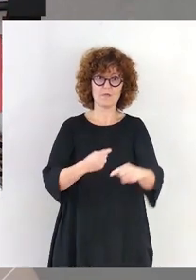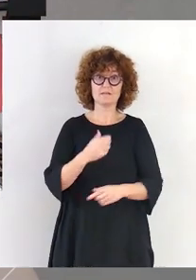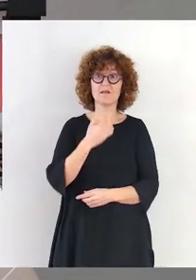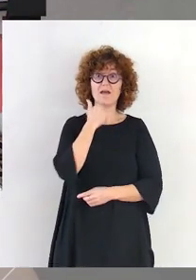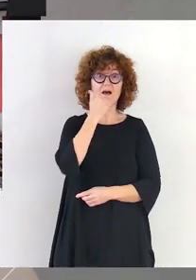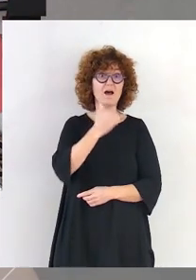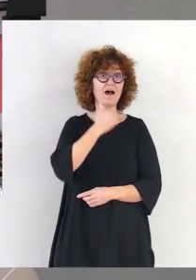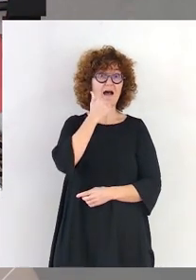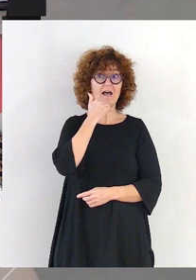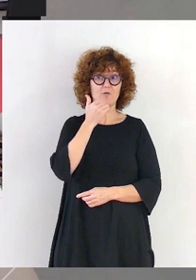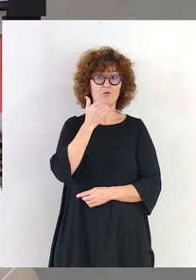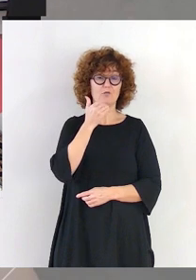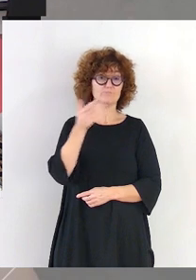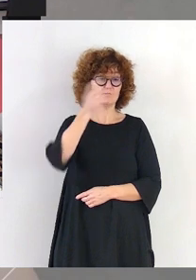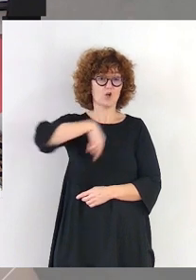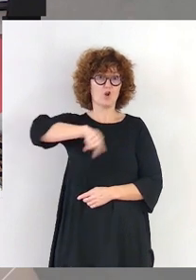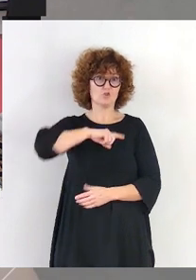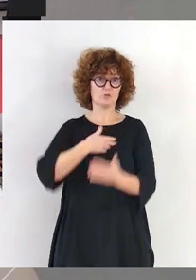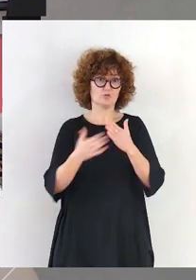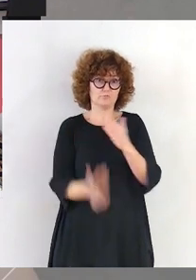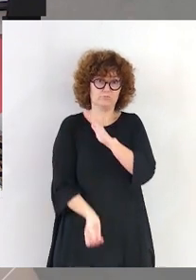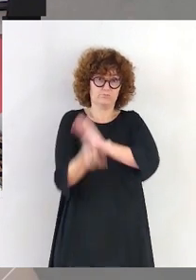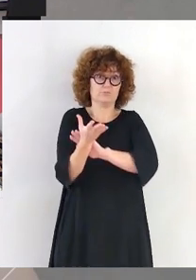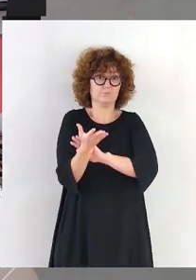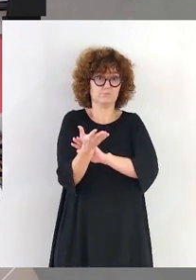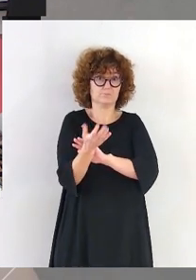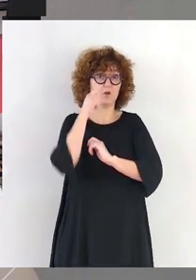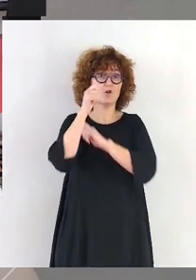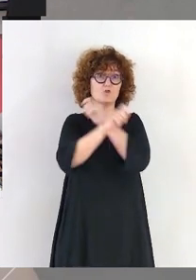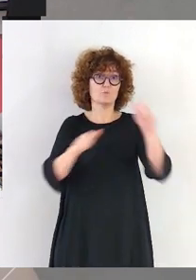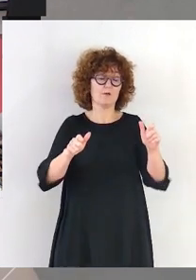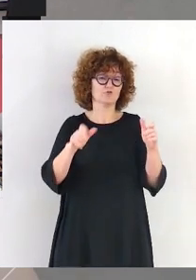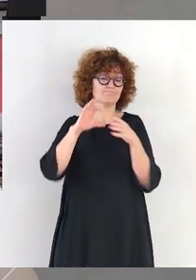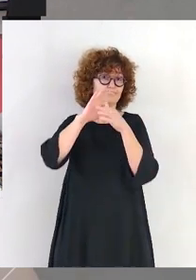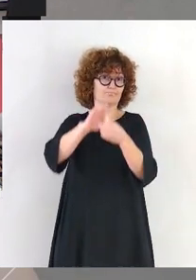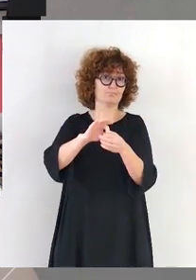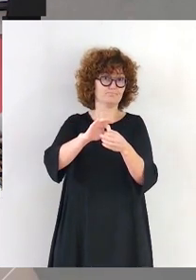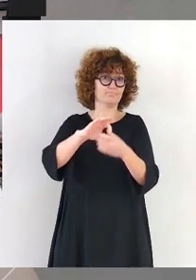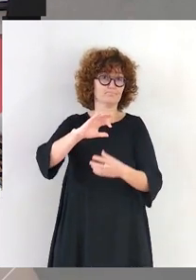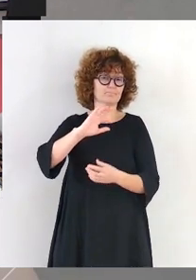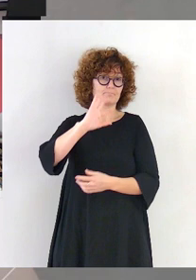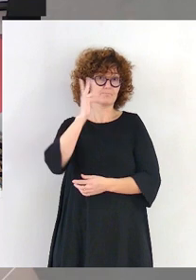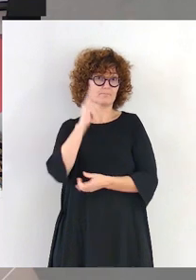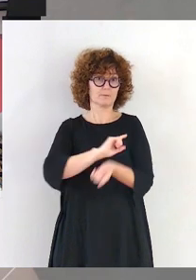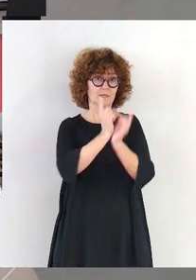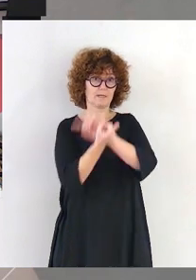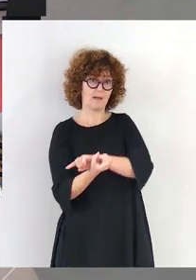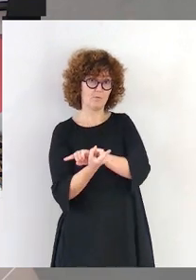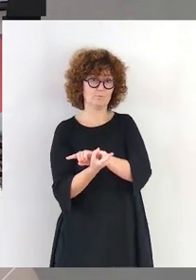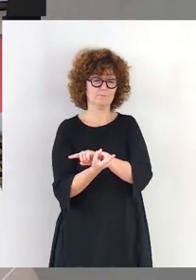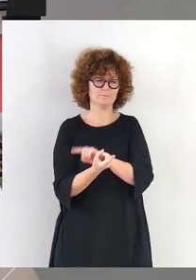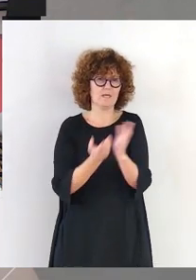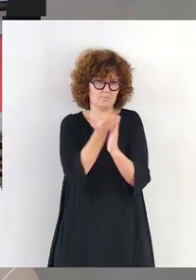realmente hemos generado nosotros mismos los seres humanos y que tiene que ver con este drama del cambio climático entre otras